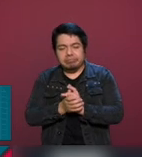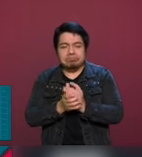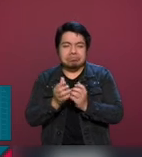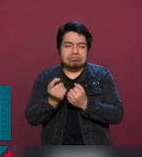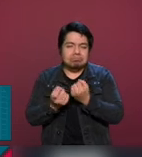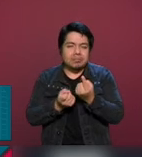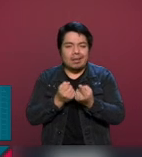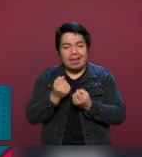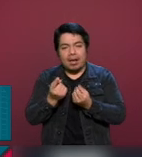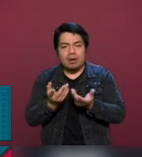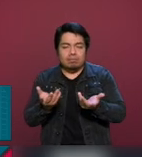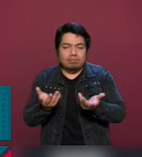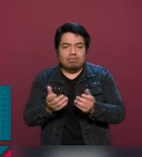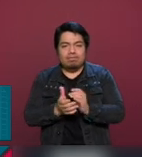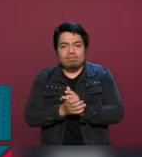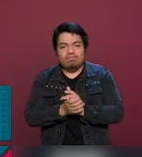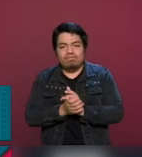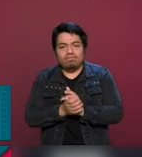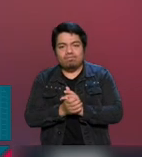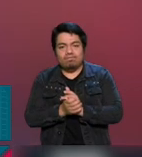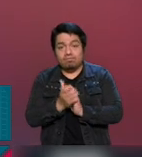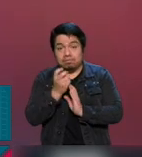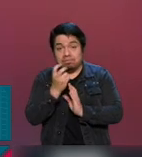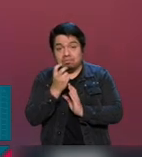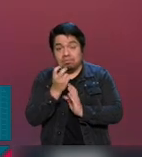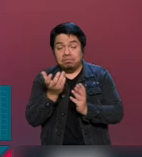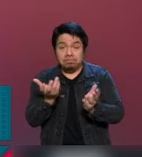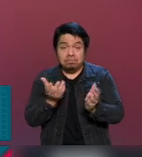pocos y por eso